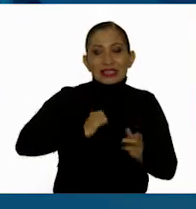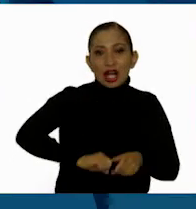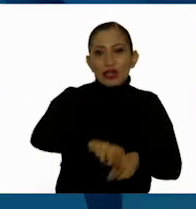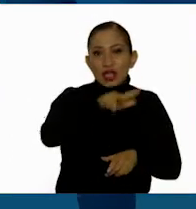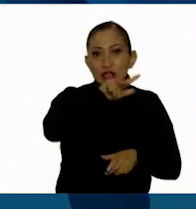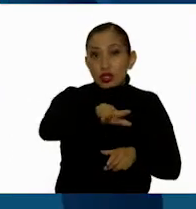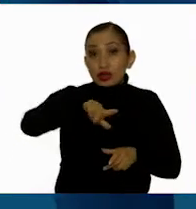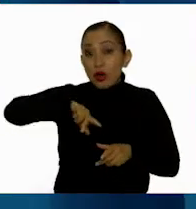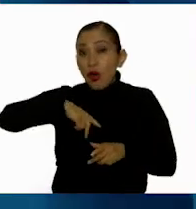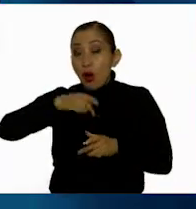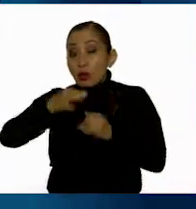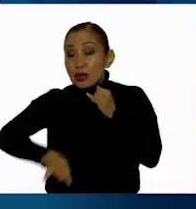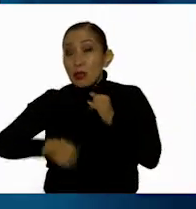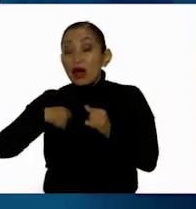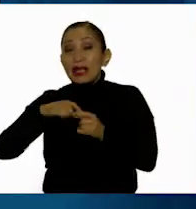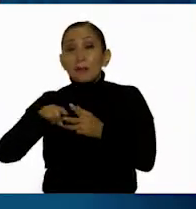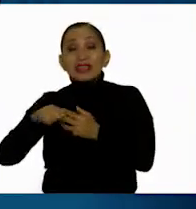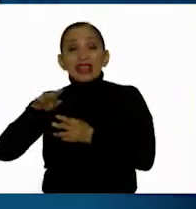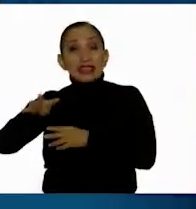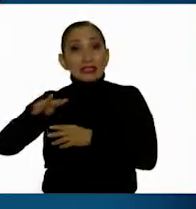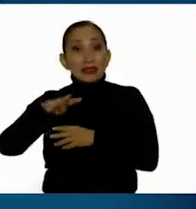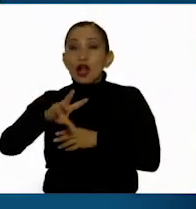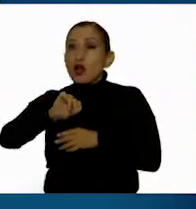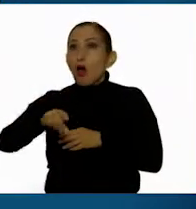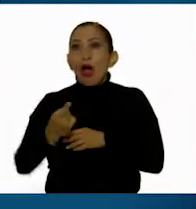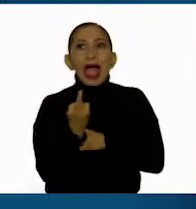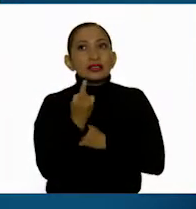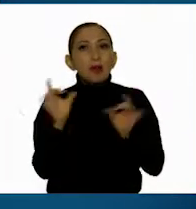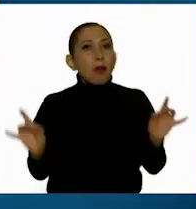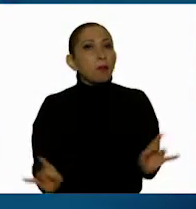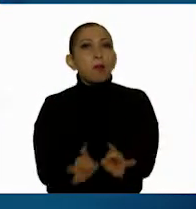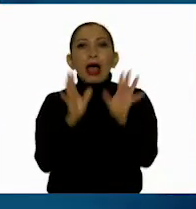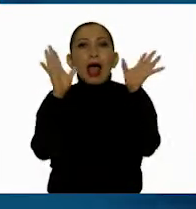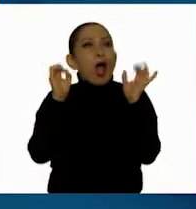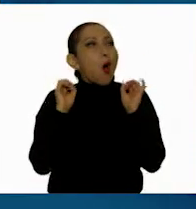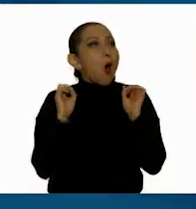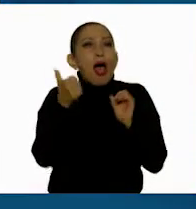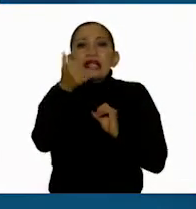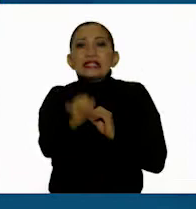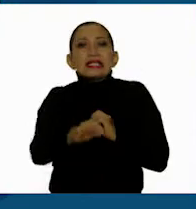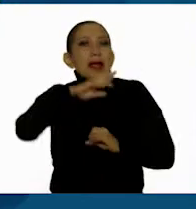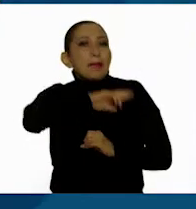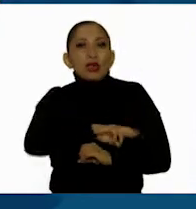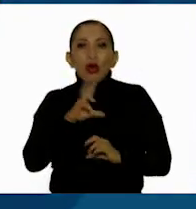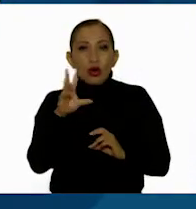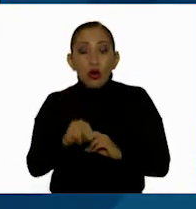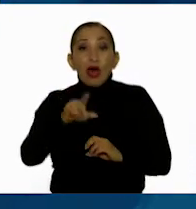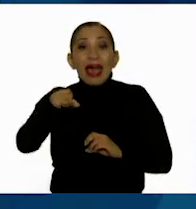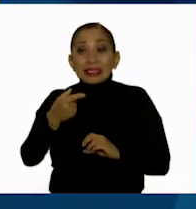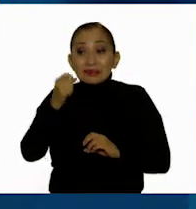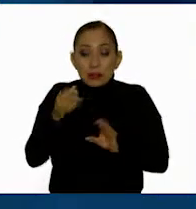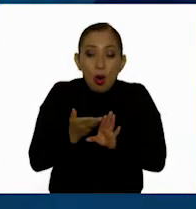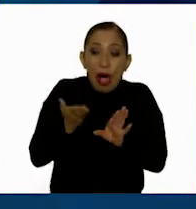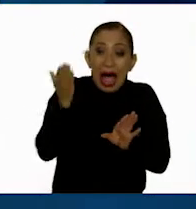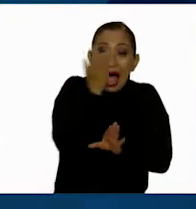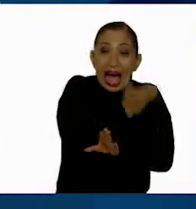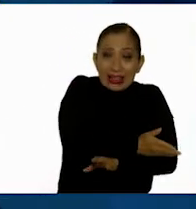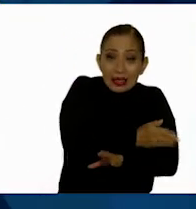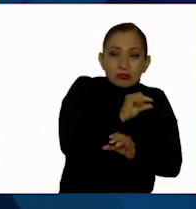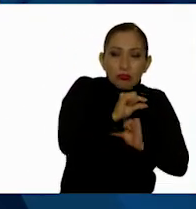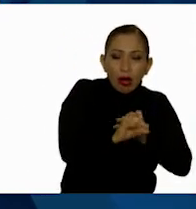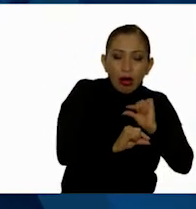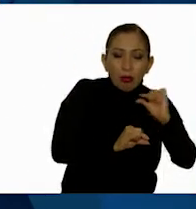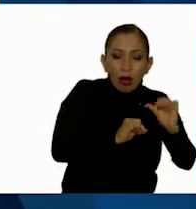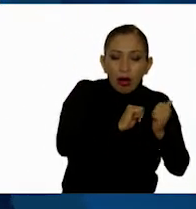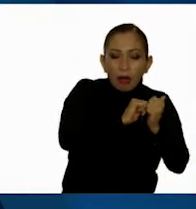del XIX. No se trató de un hecho fortuito, ni tampoco inmediato. Fue el resultado de un proceso previo